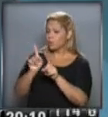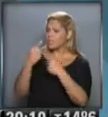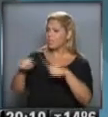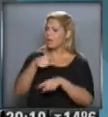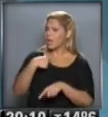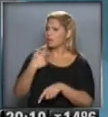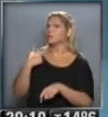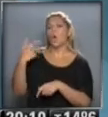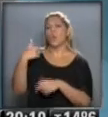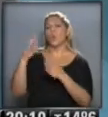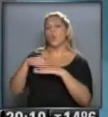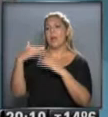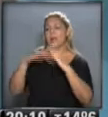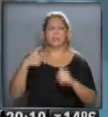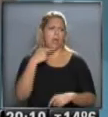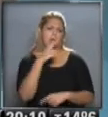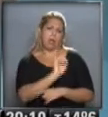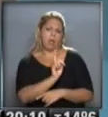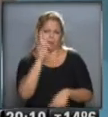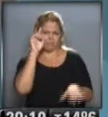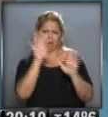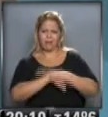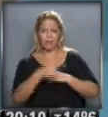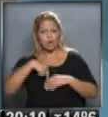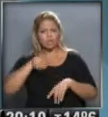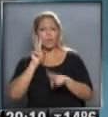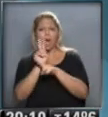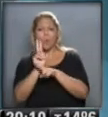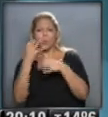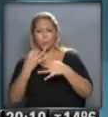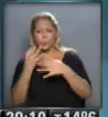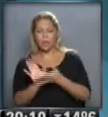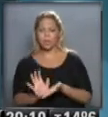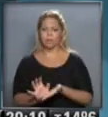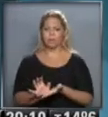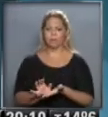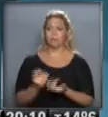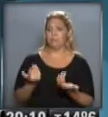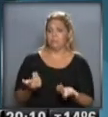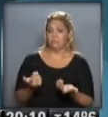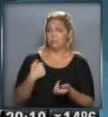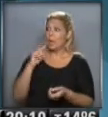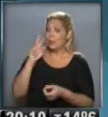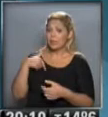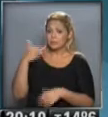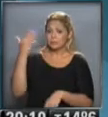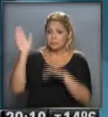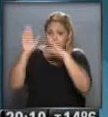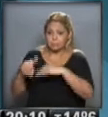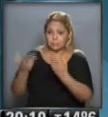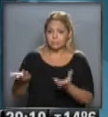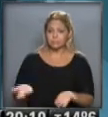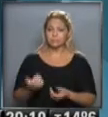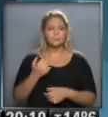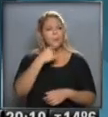la casa abajo. No, Marta, como dice una cosa así, nosotros vamos a tener cuidado en todo, qué sé yo. Mire, ahí ve lo que pasó. ¿Y